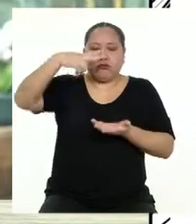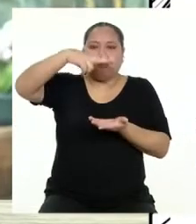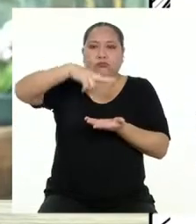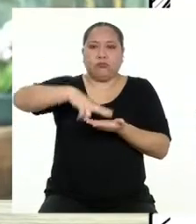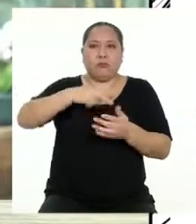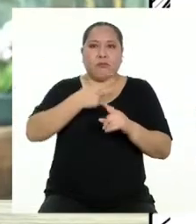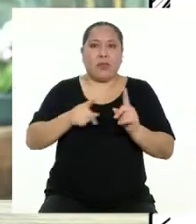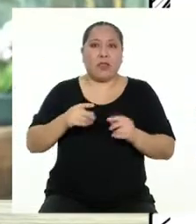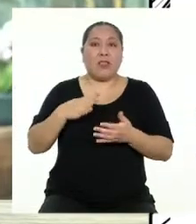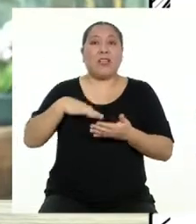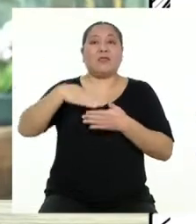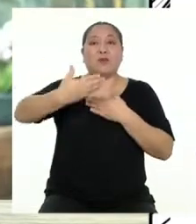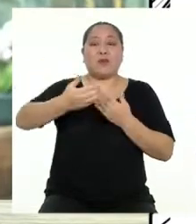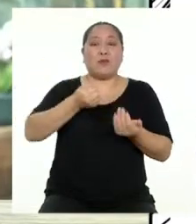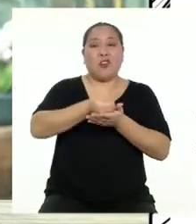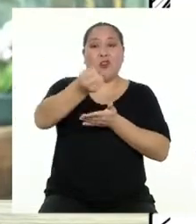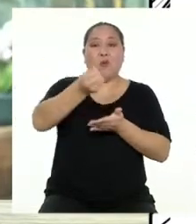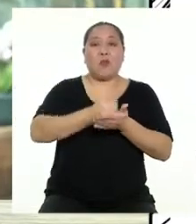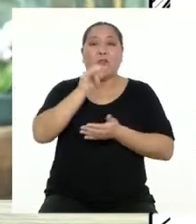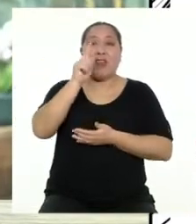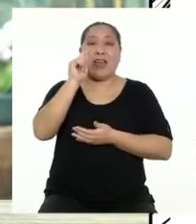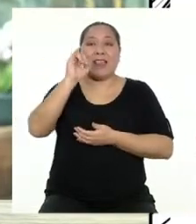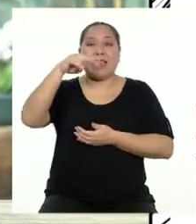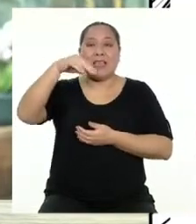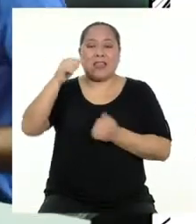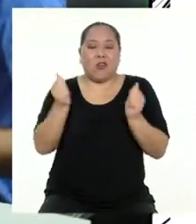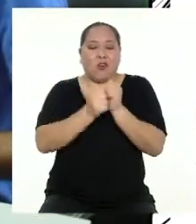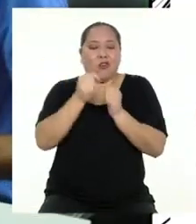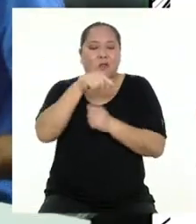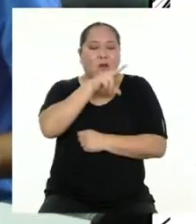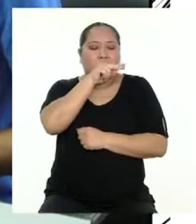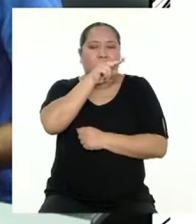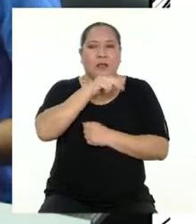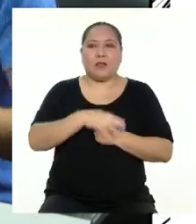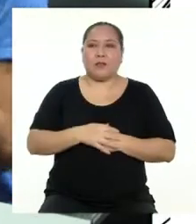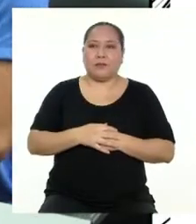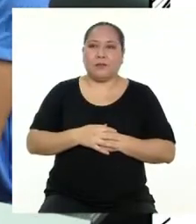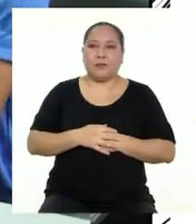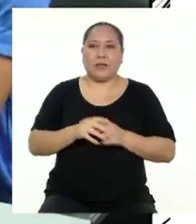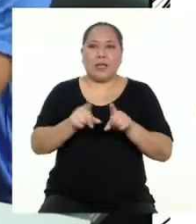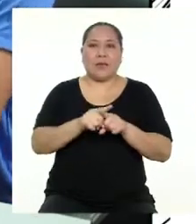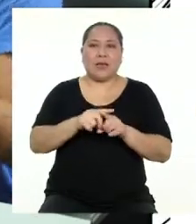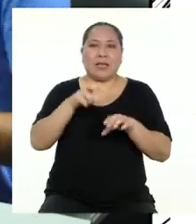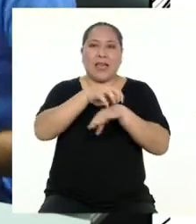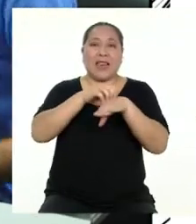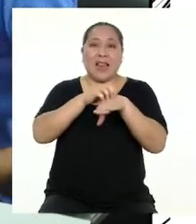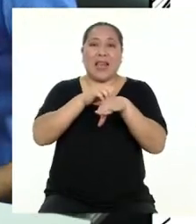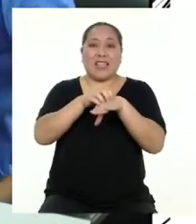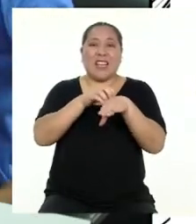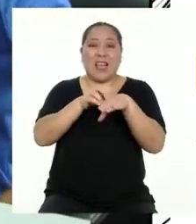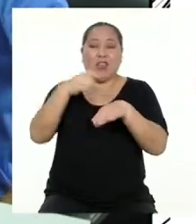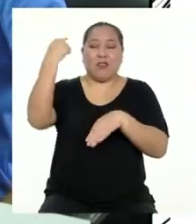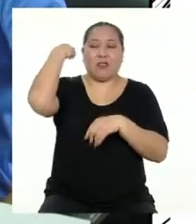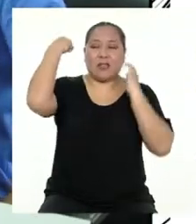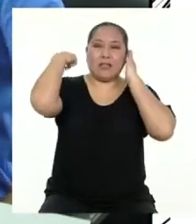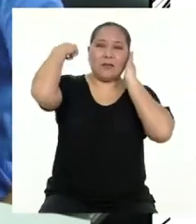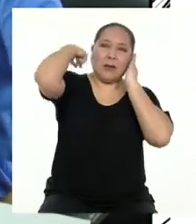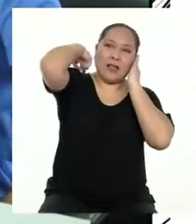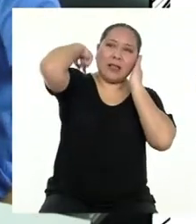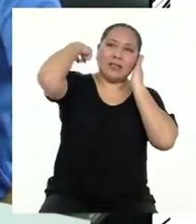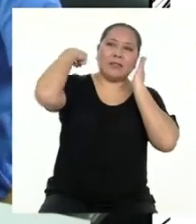lo que voy a comprar próximamente también, una tina para poder bañarme con el patito. También tengo este rascador de espaldas, que lo que hace